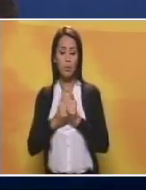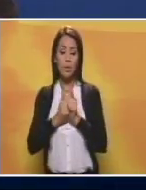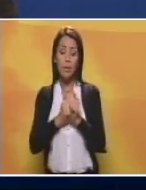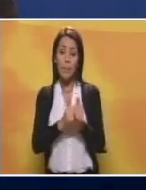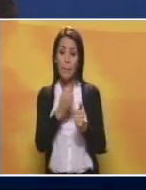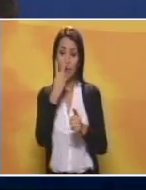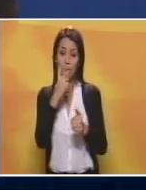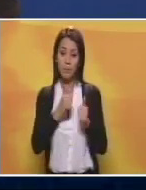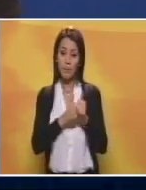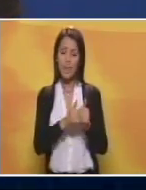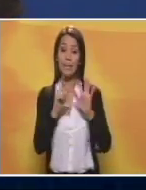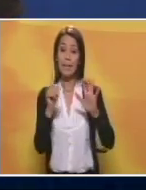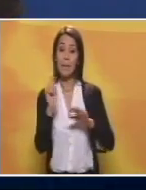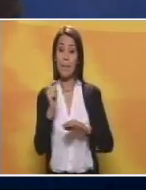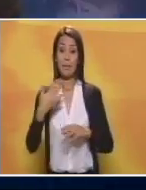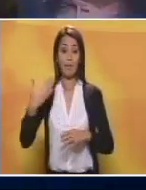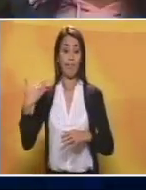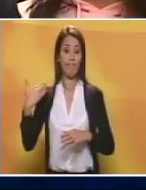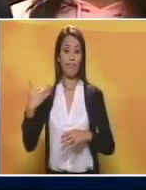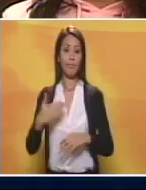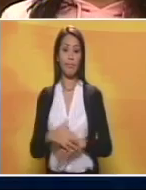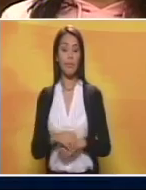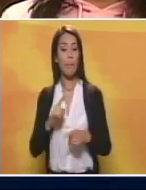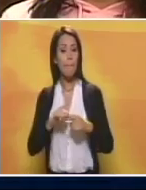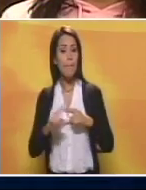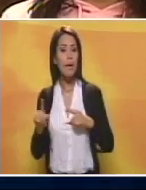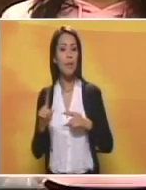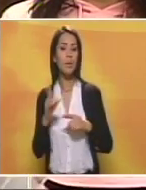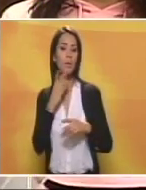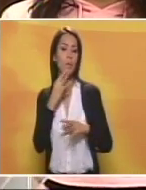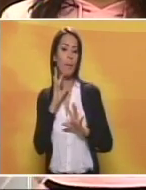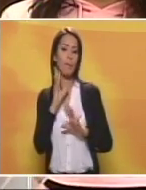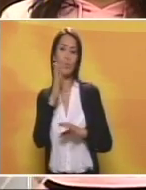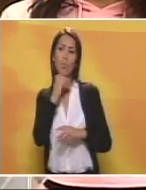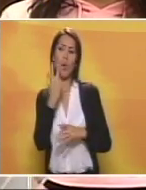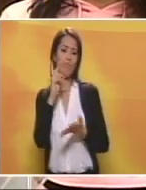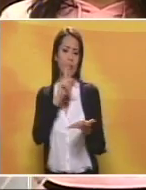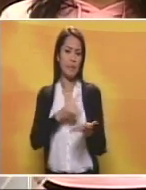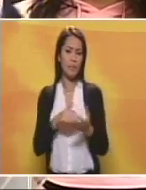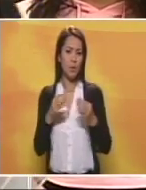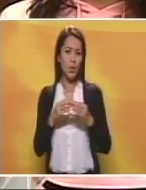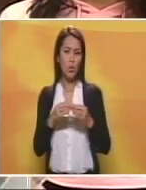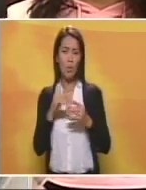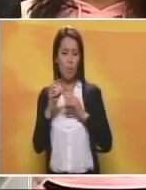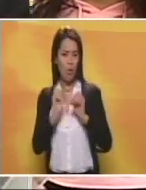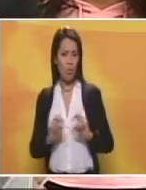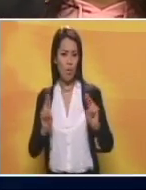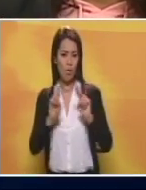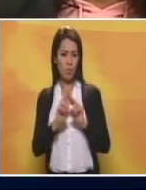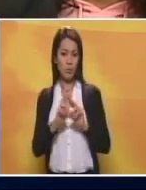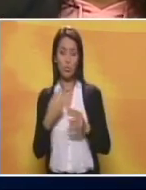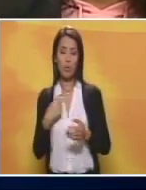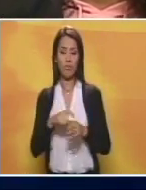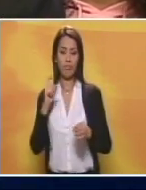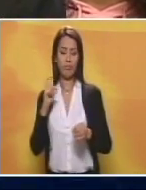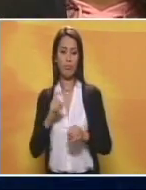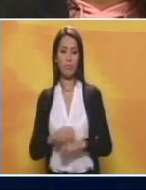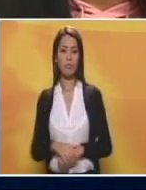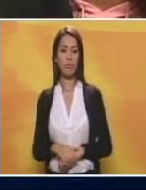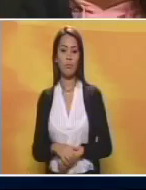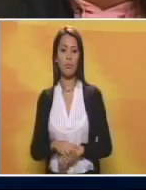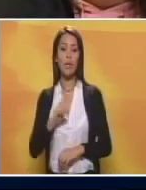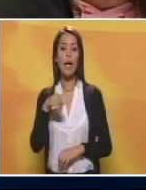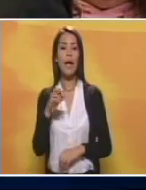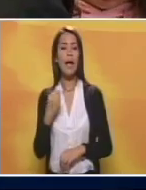ONU hace unos 6 meses atrás. Sin embargo, aunque no participe esta misión de la ONU, Henry Falcón no retirará su candidatura. Esto dijo. Falcón llega